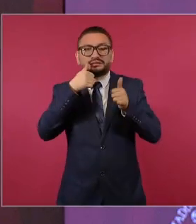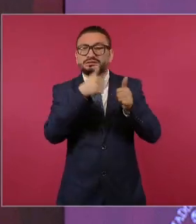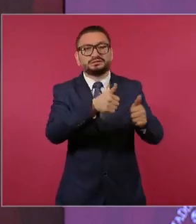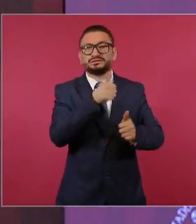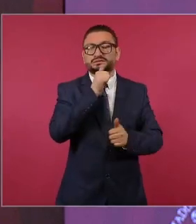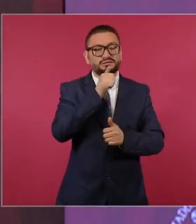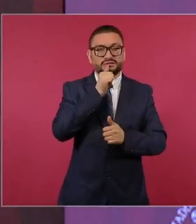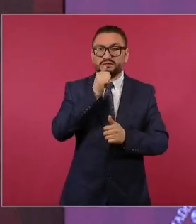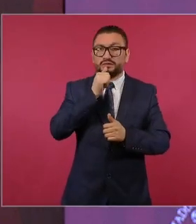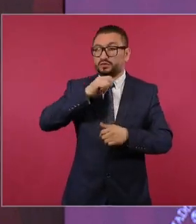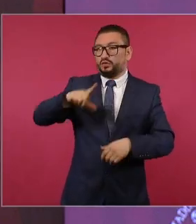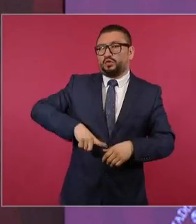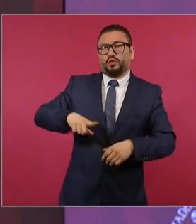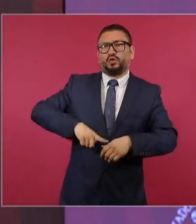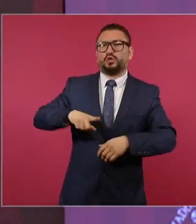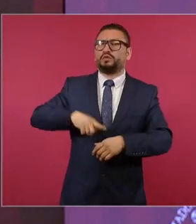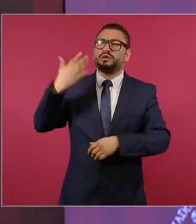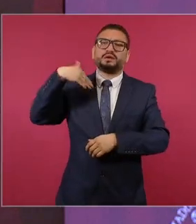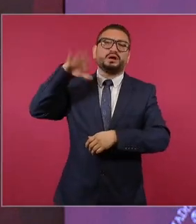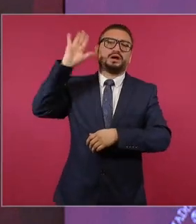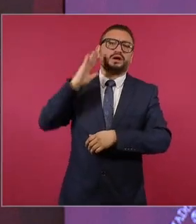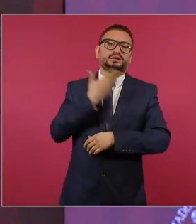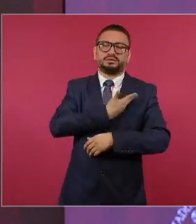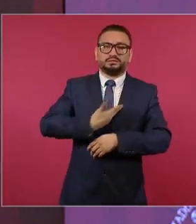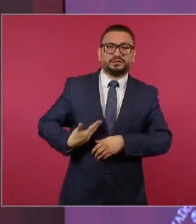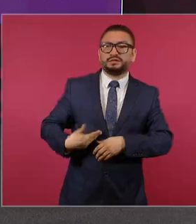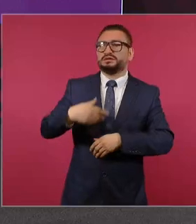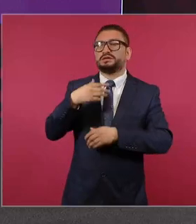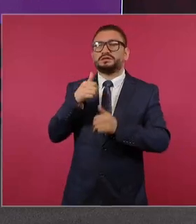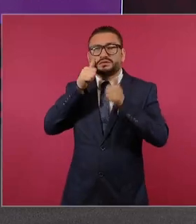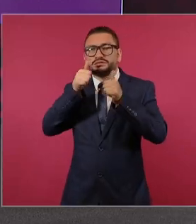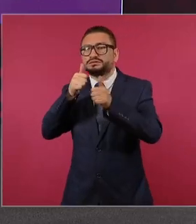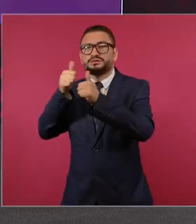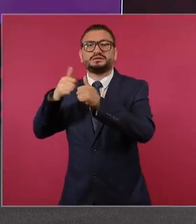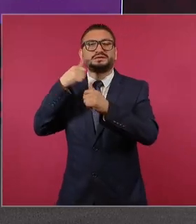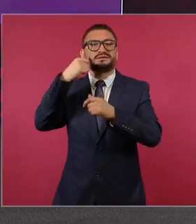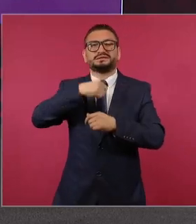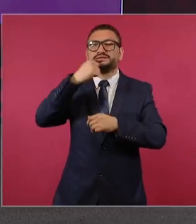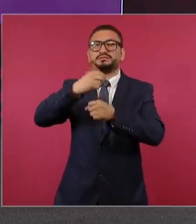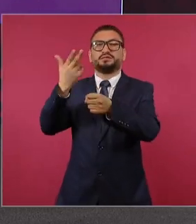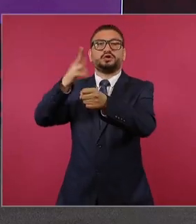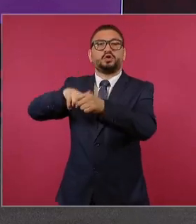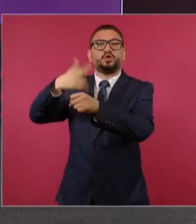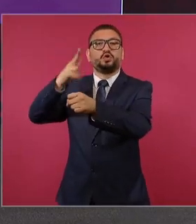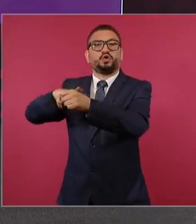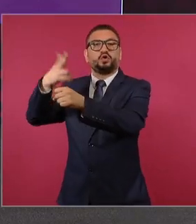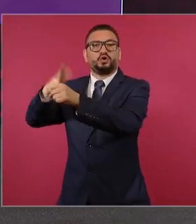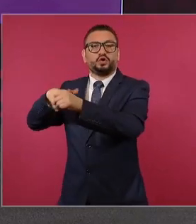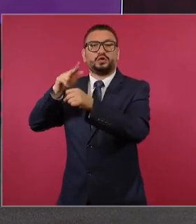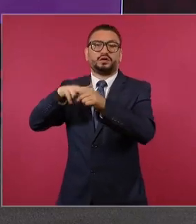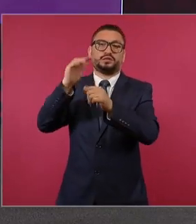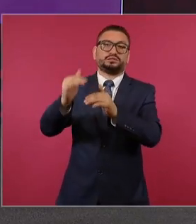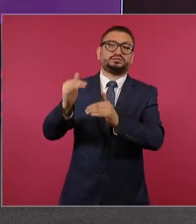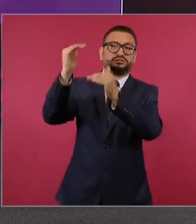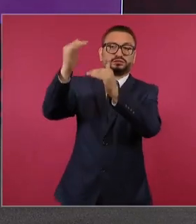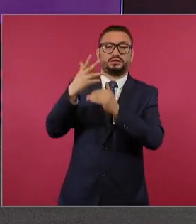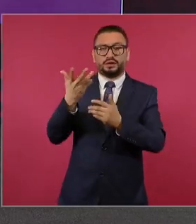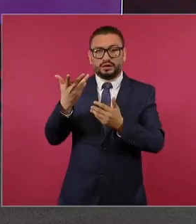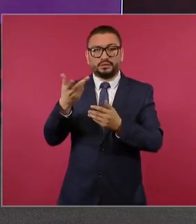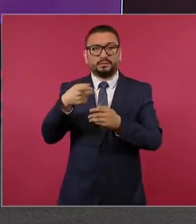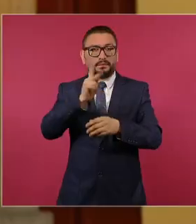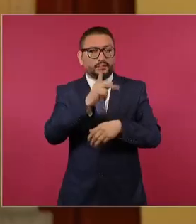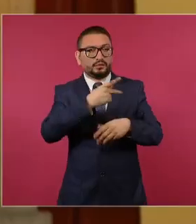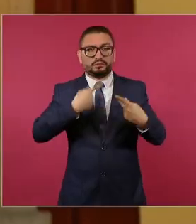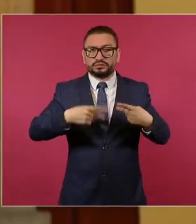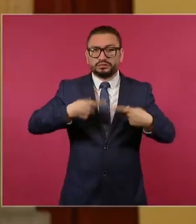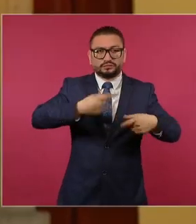de las acciones del gobierno en las pasadas administraciones. Siempre se pensaba en el hospital pensando que la salud solamente es como ausencia de